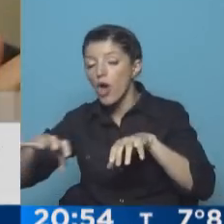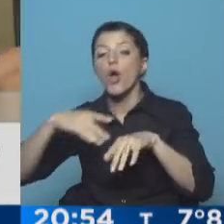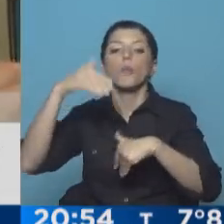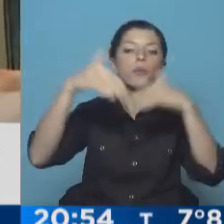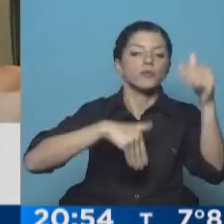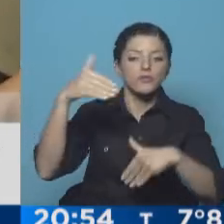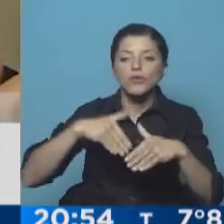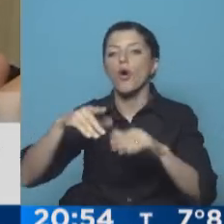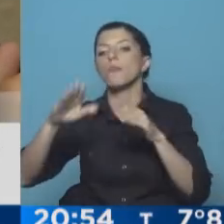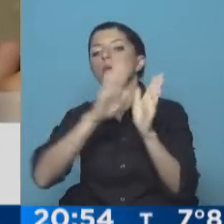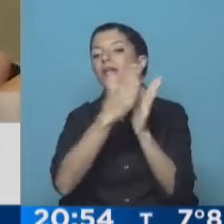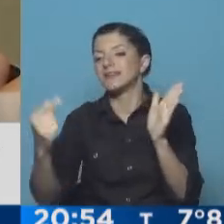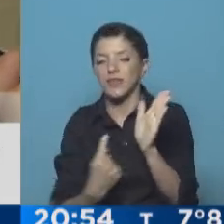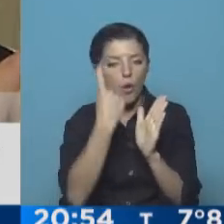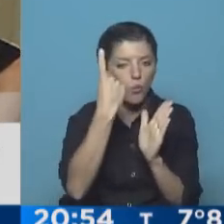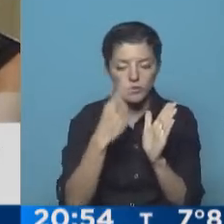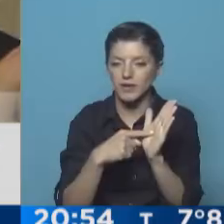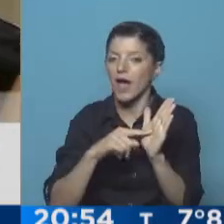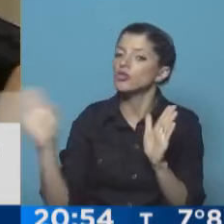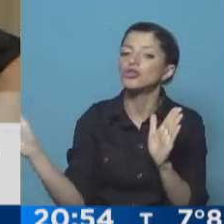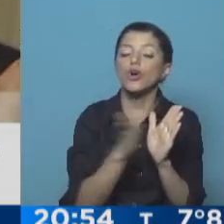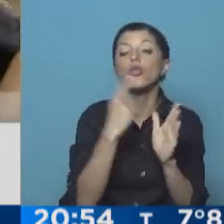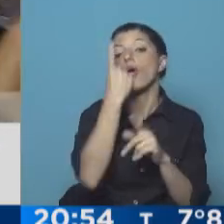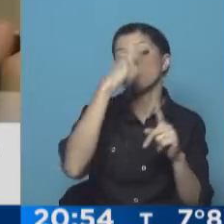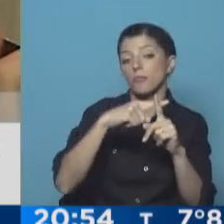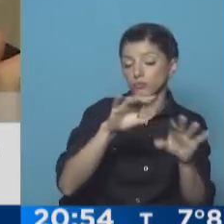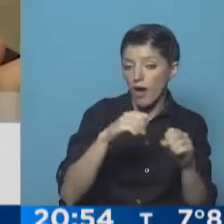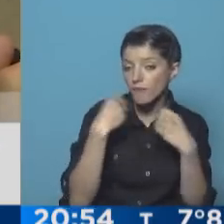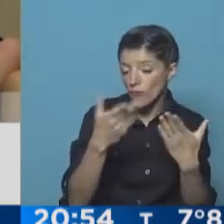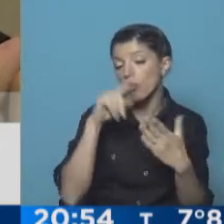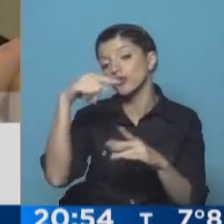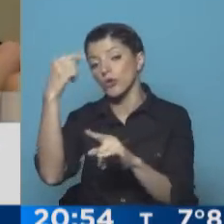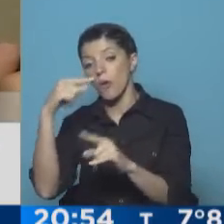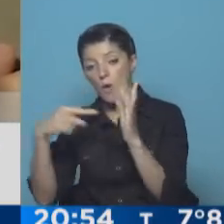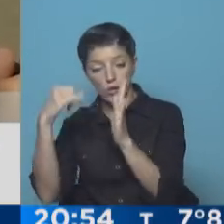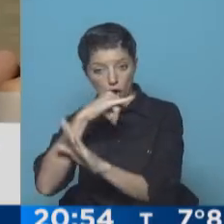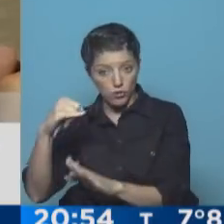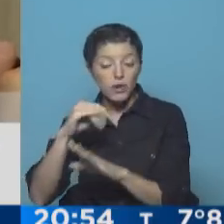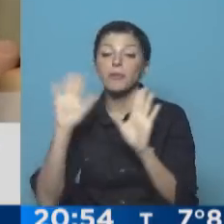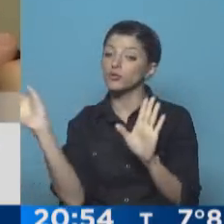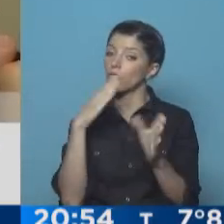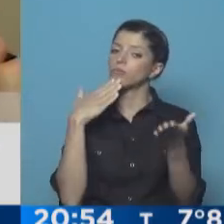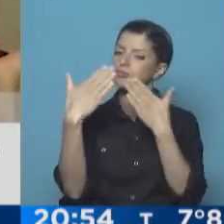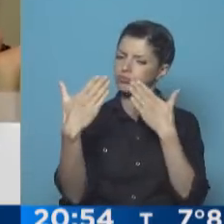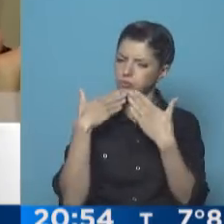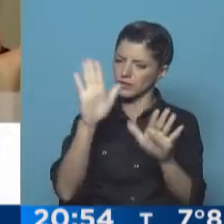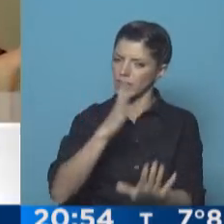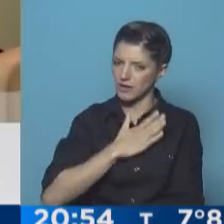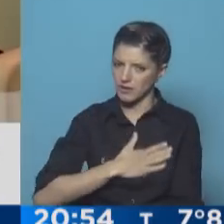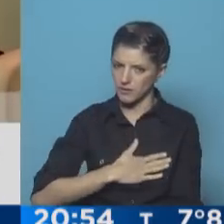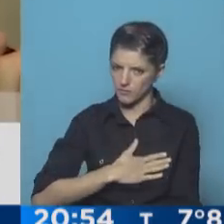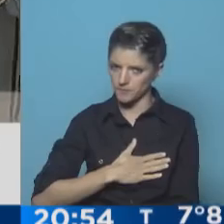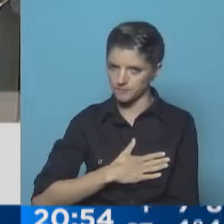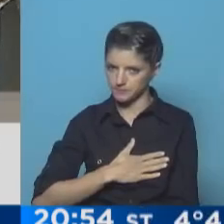puede hacer por lista única. Todos tienen ventajas y algún inconveniente. Pero eso hay que discutirlo tranquilamente y en una mesa,